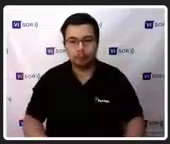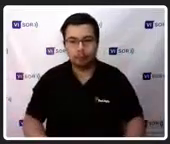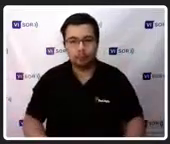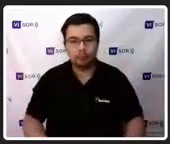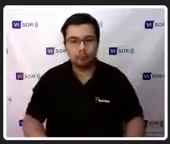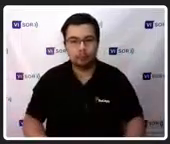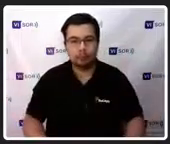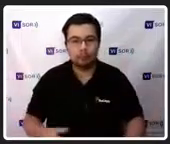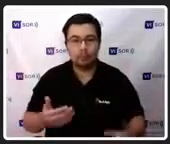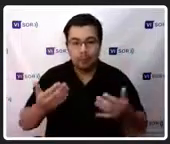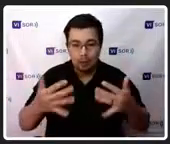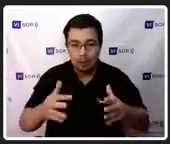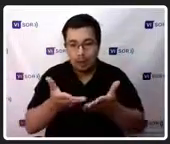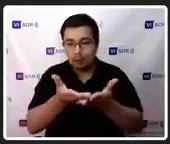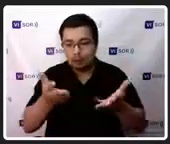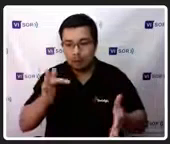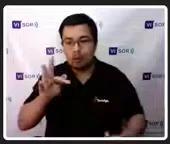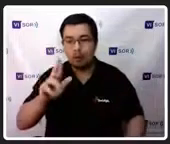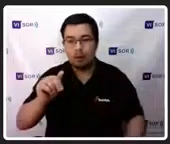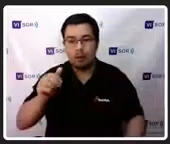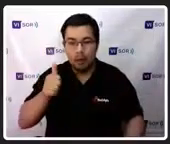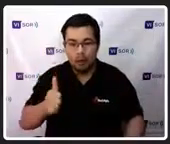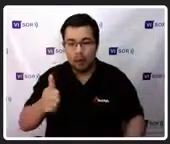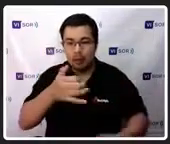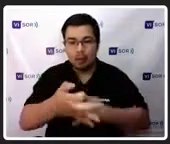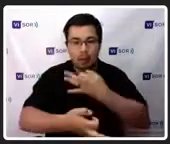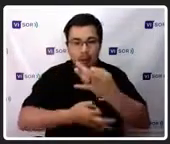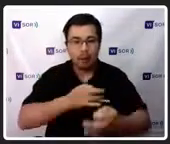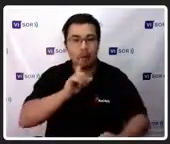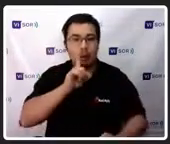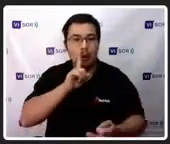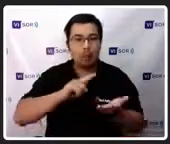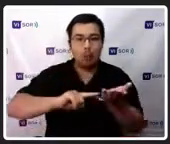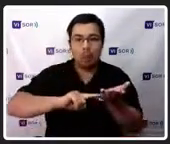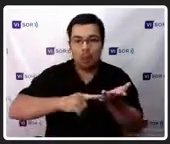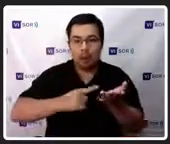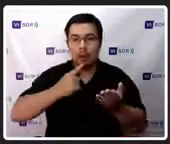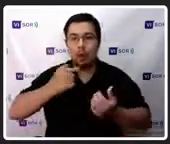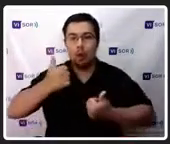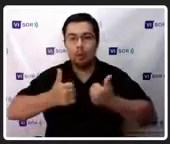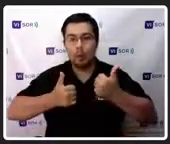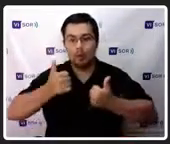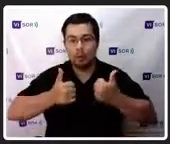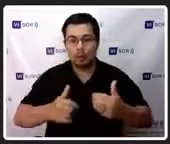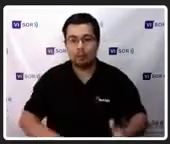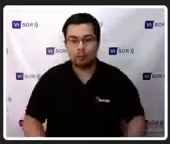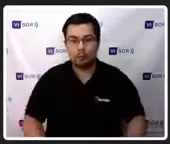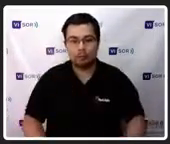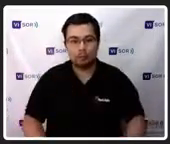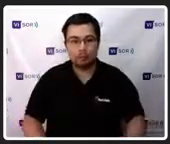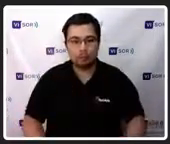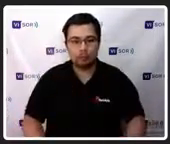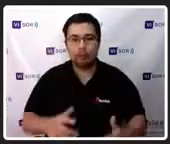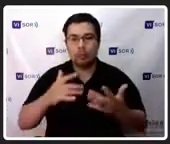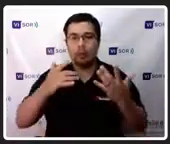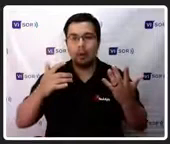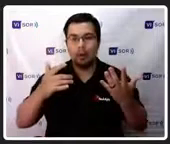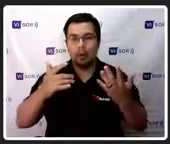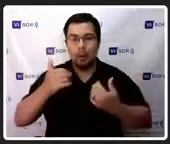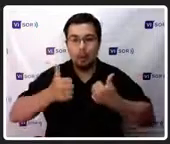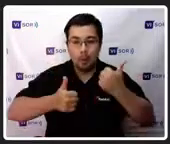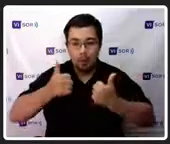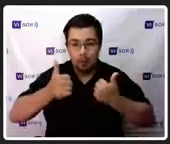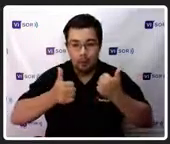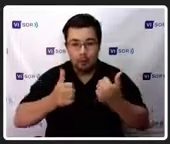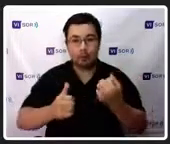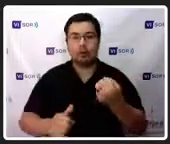les mencionó, tenemos, ¿no es cierto?, carreras técnicas y profesionales. Las carreras profesionales son tres: ecoturismo, la carrera de turismo